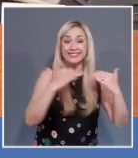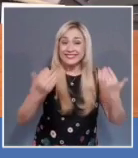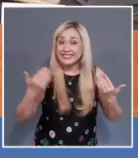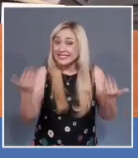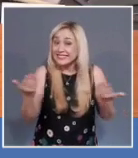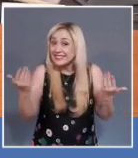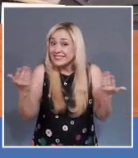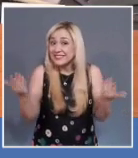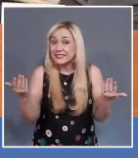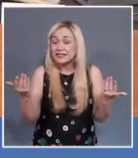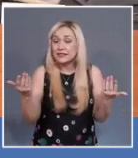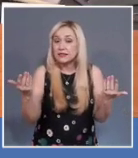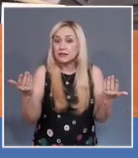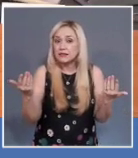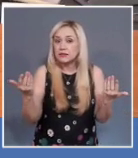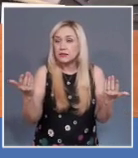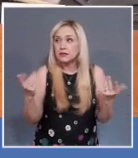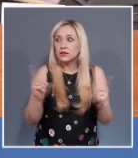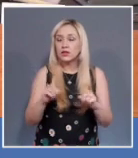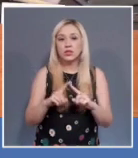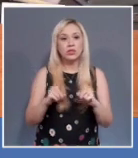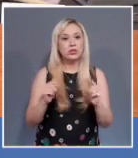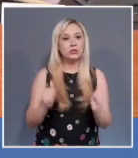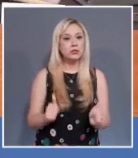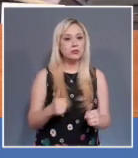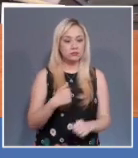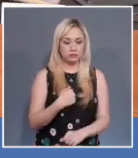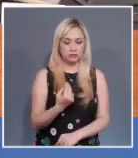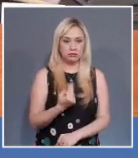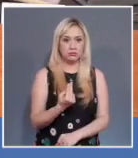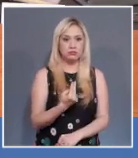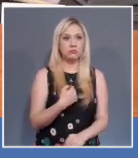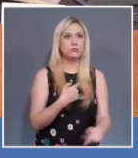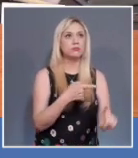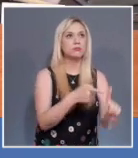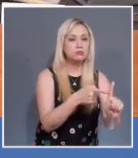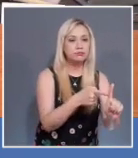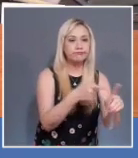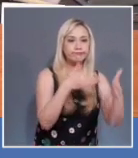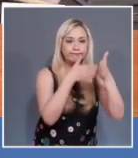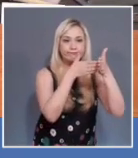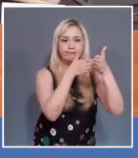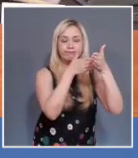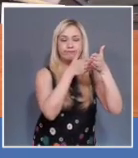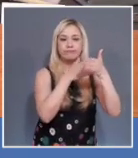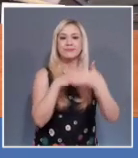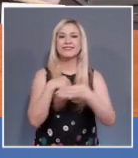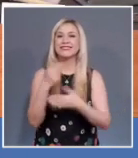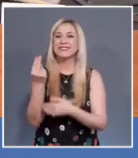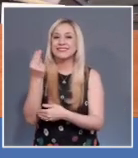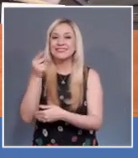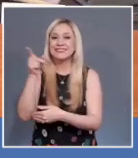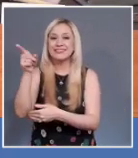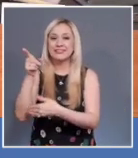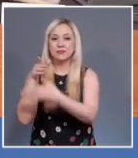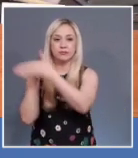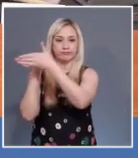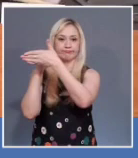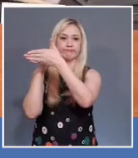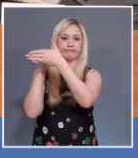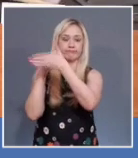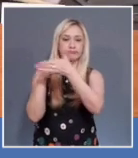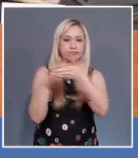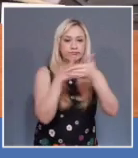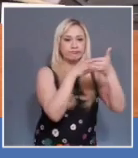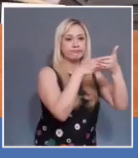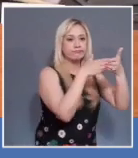generar condiciones de igualdad, cuando existen estructuralmente desigualdades o barreras que difícilmente